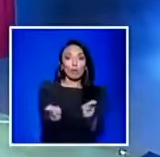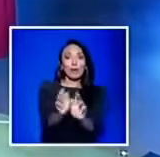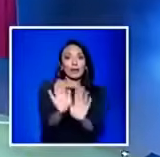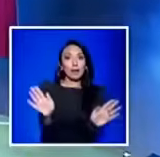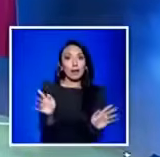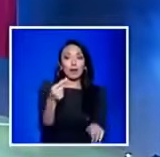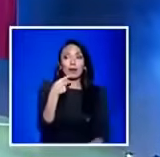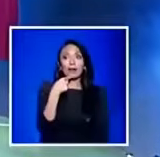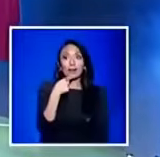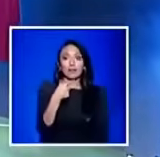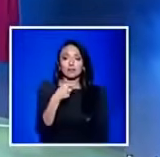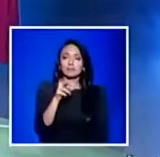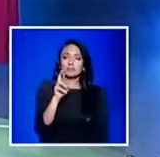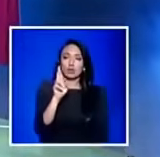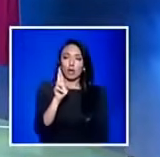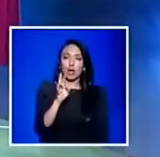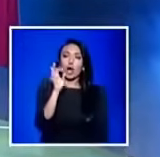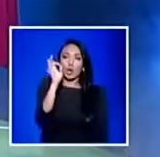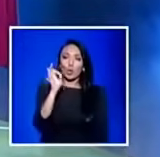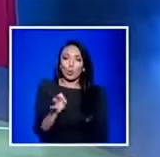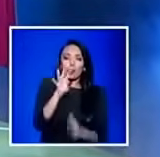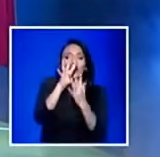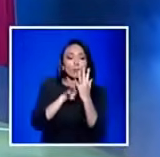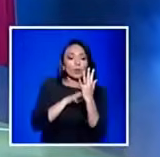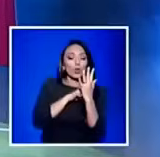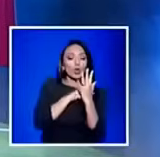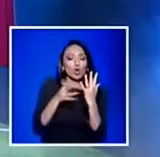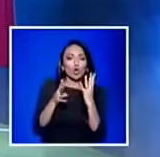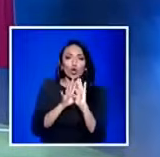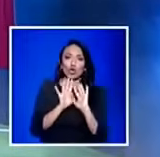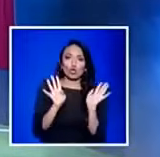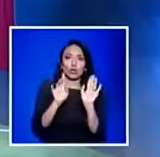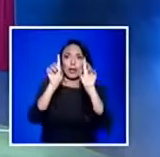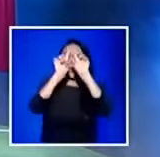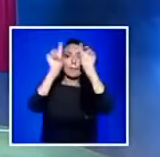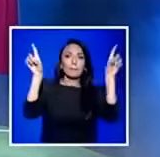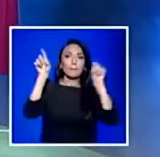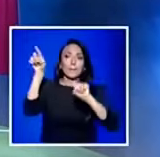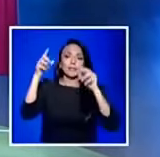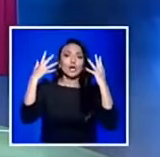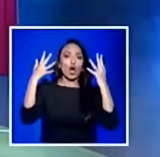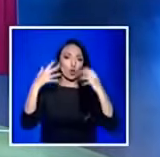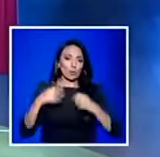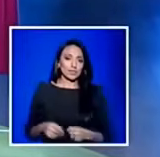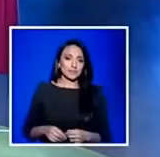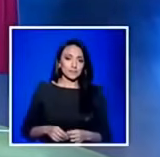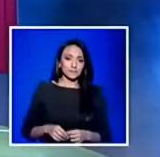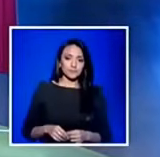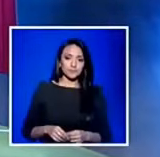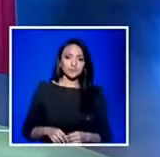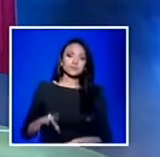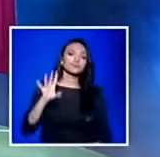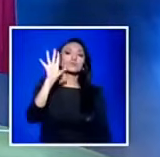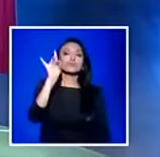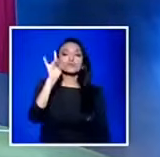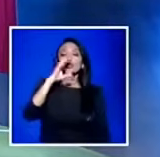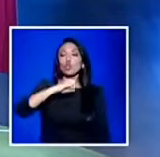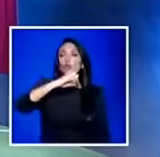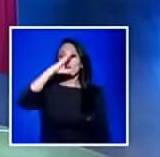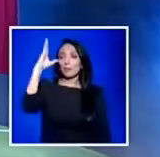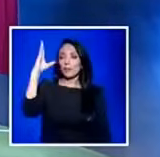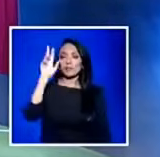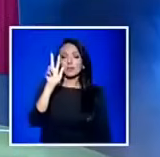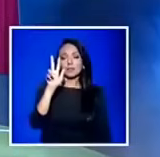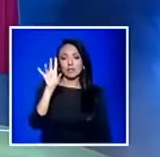atentos a que se cumpla con el cronograma que ya lo ha establecido la empresa metropolitana de obras públicas. Son las